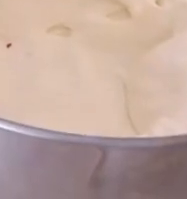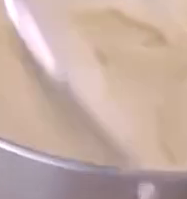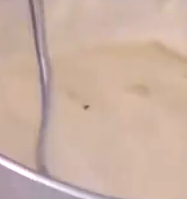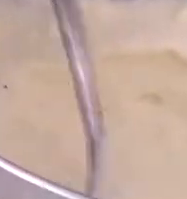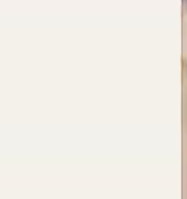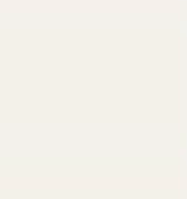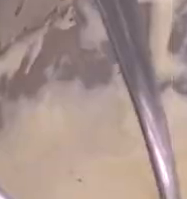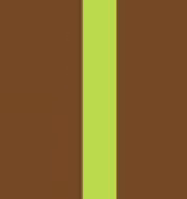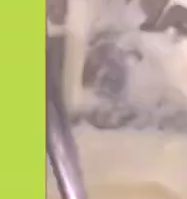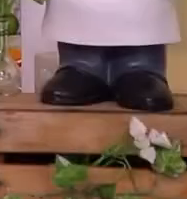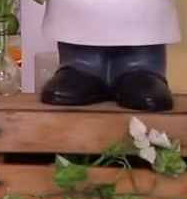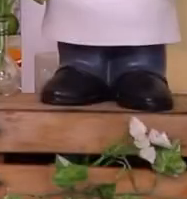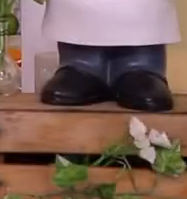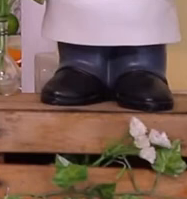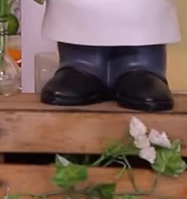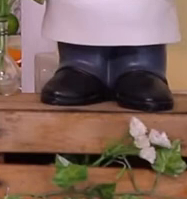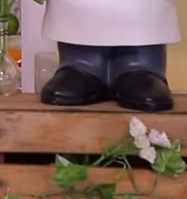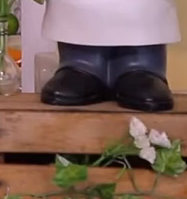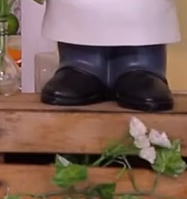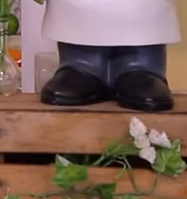ya la mitad.